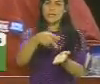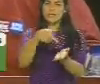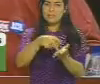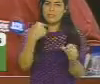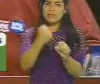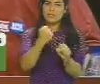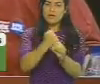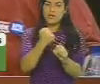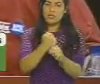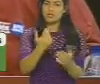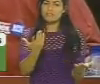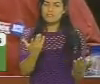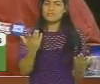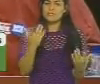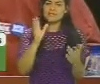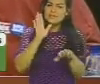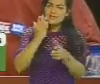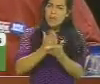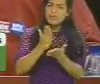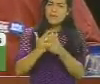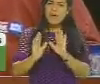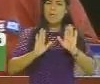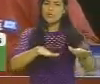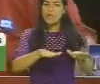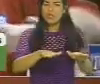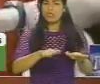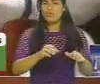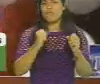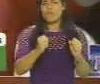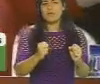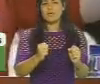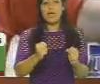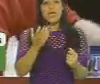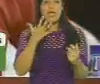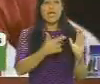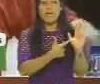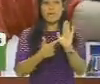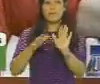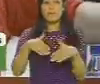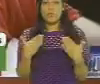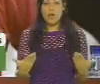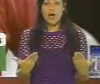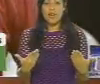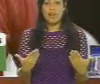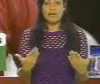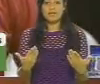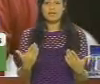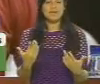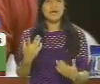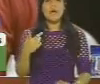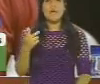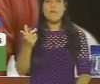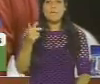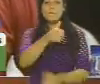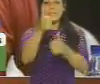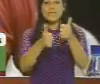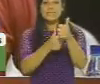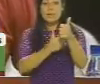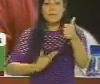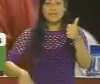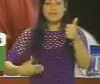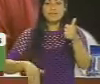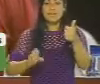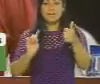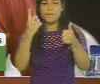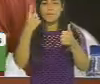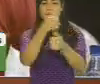nosotros, dándole respaldo. Y el mayor de los ejemplos, incluso lo ponía nuestra vicepresidenta,